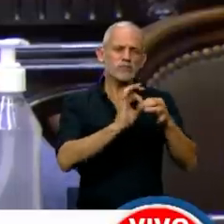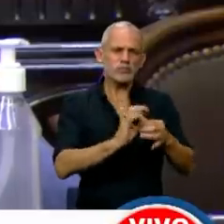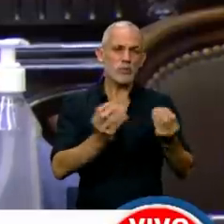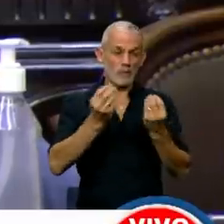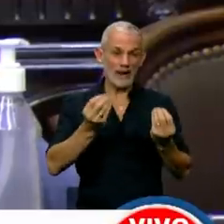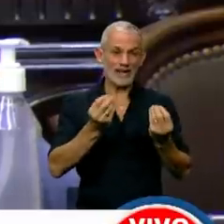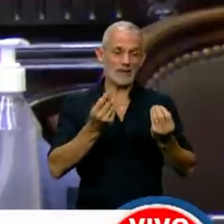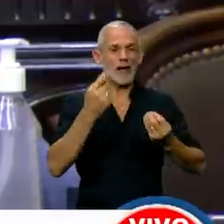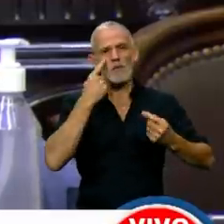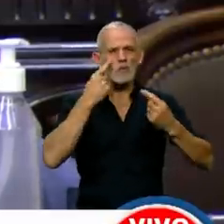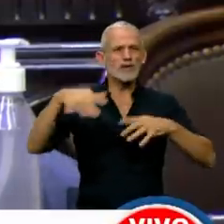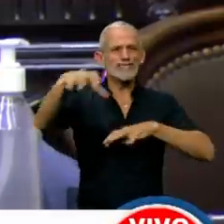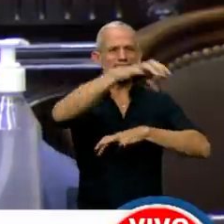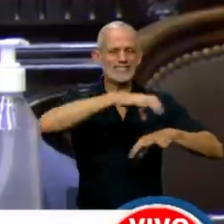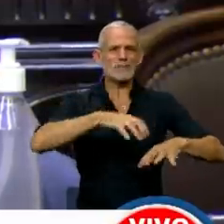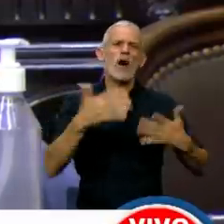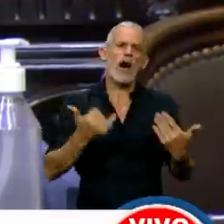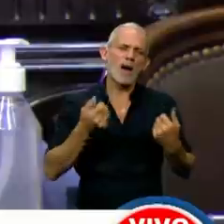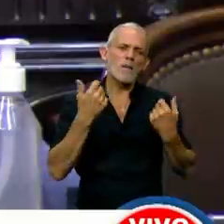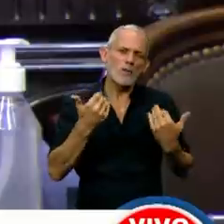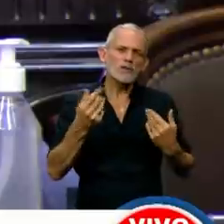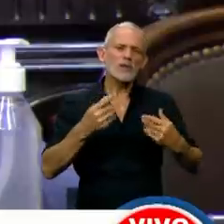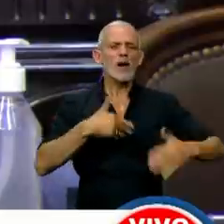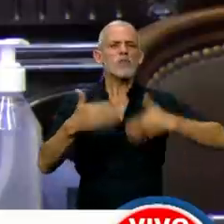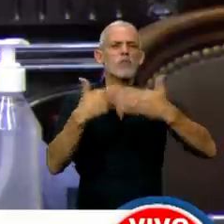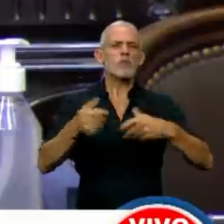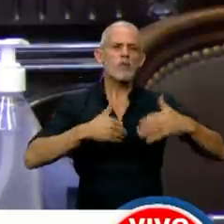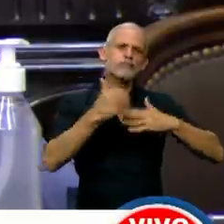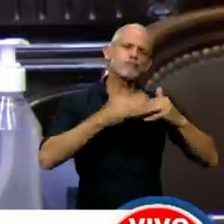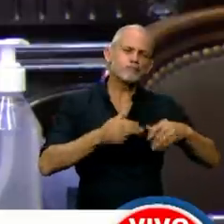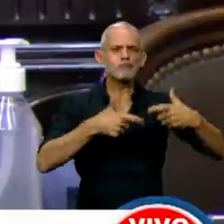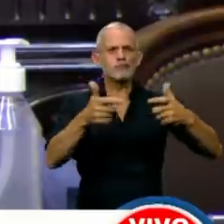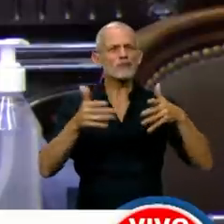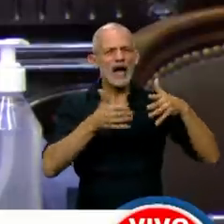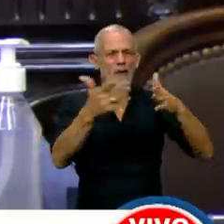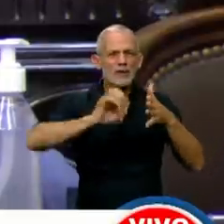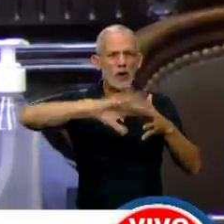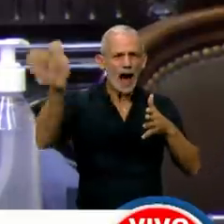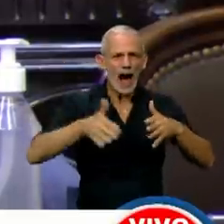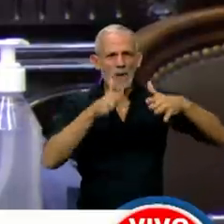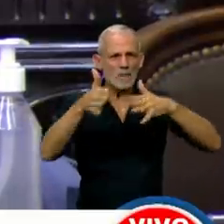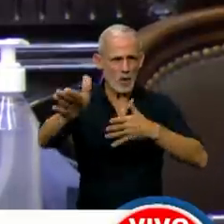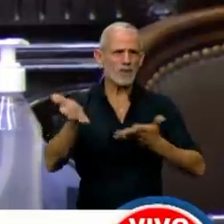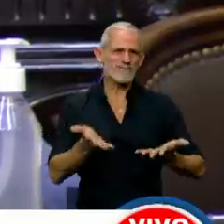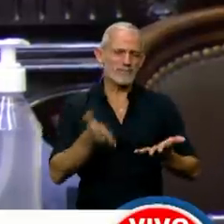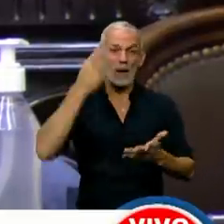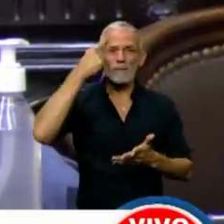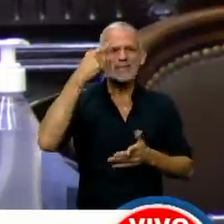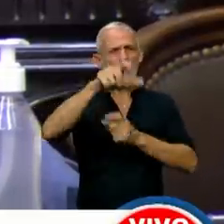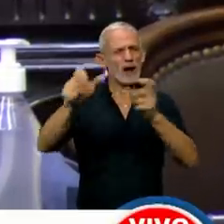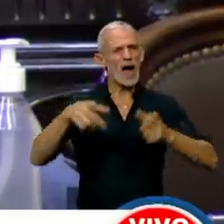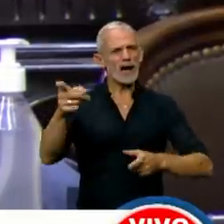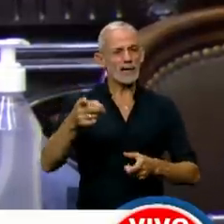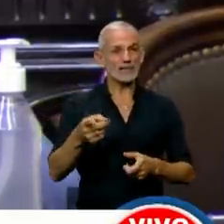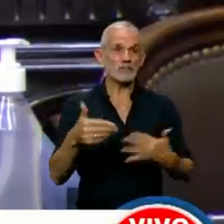nuestros municipios tengan la posibilidad también de seguir desarrollando obras públicas caminos rurales pensemos un poco en la gente que